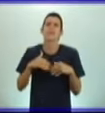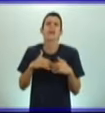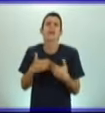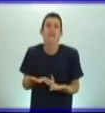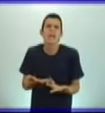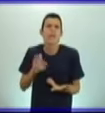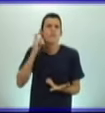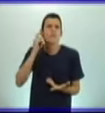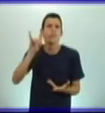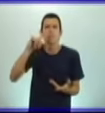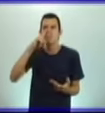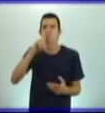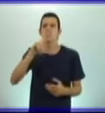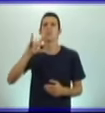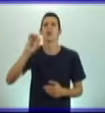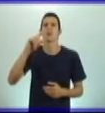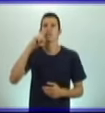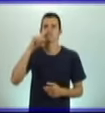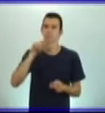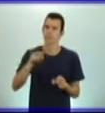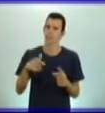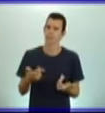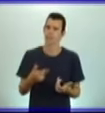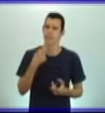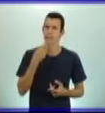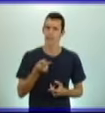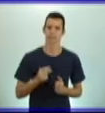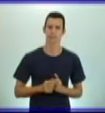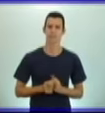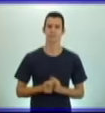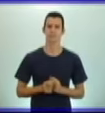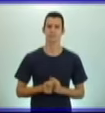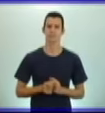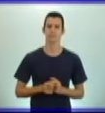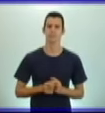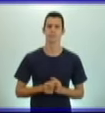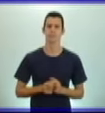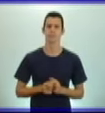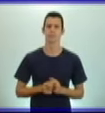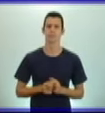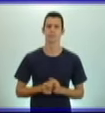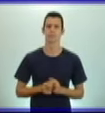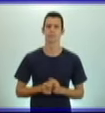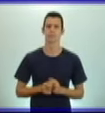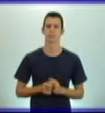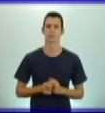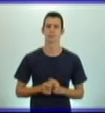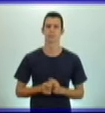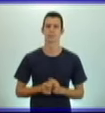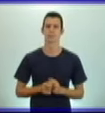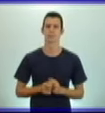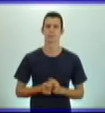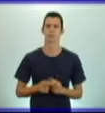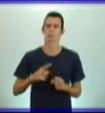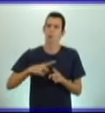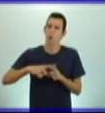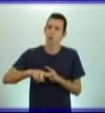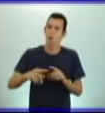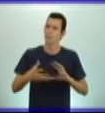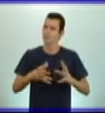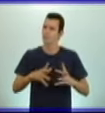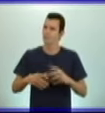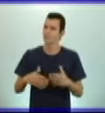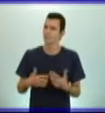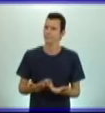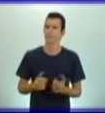entonces M es el conjunto de pares ordenados. Fíjense que esta es otra forma en que se define la función. En los primeros